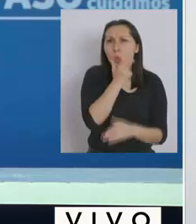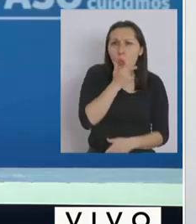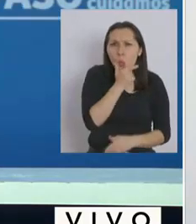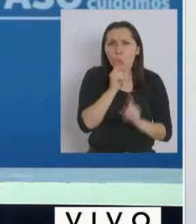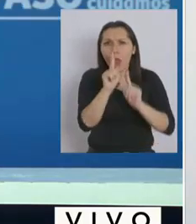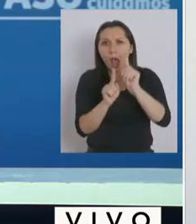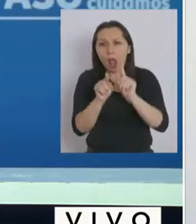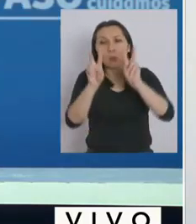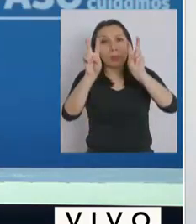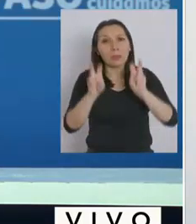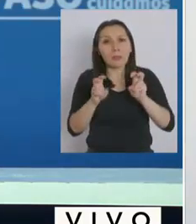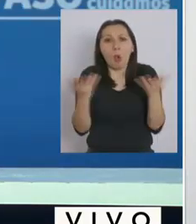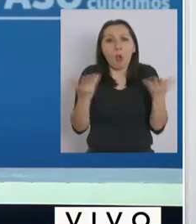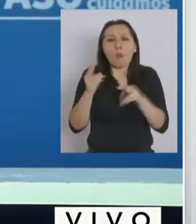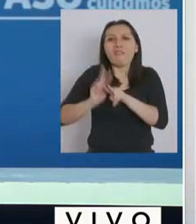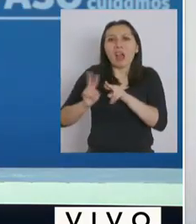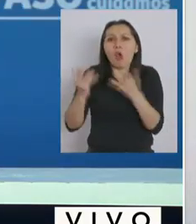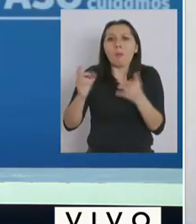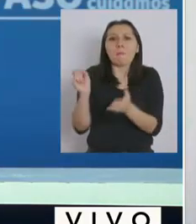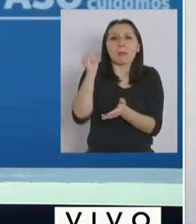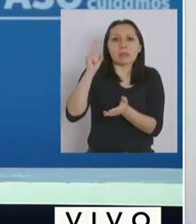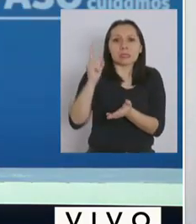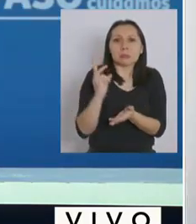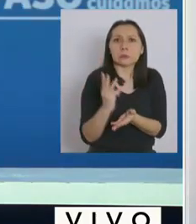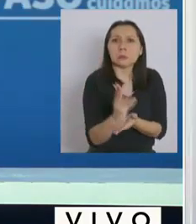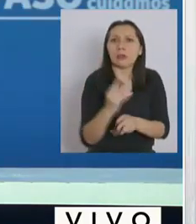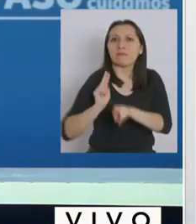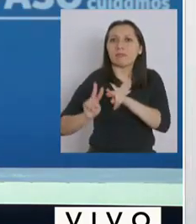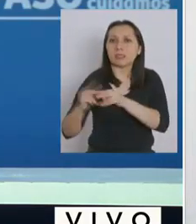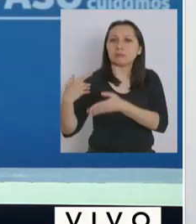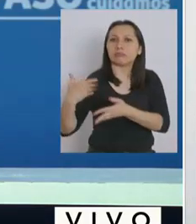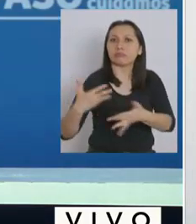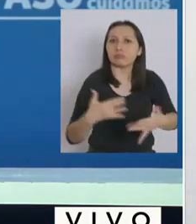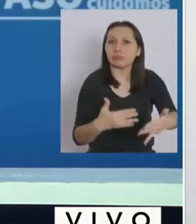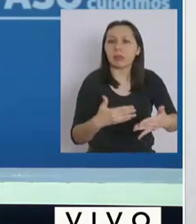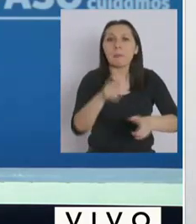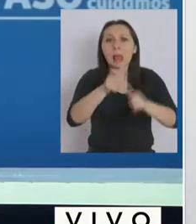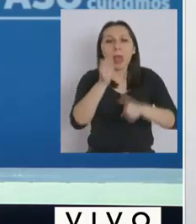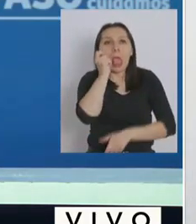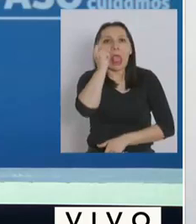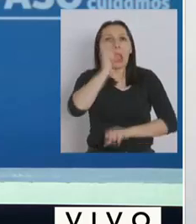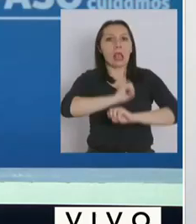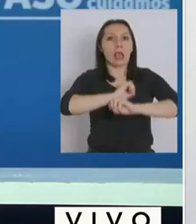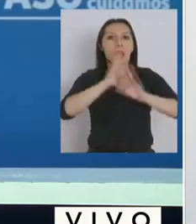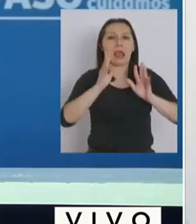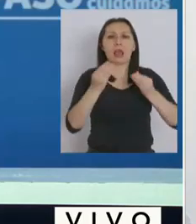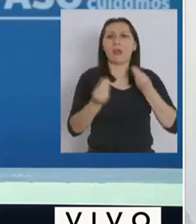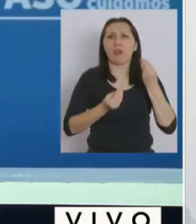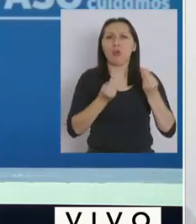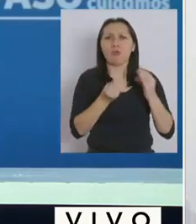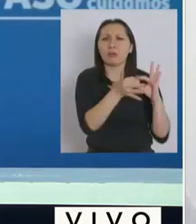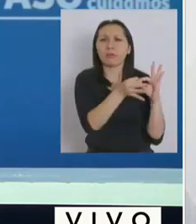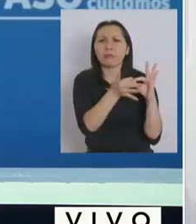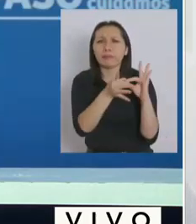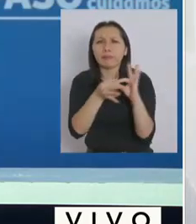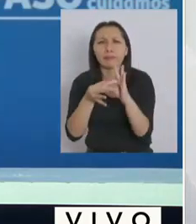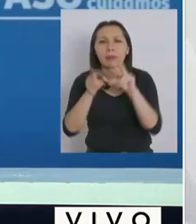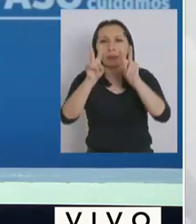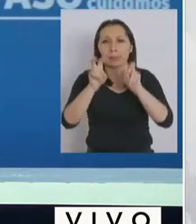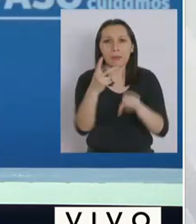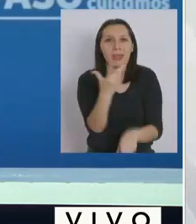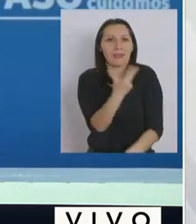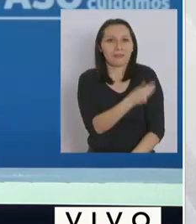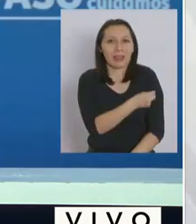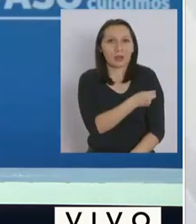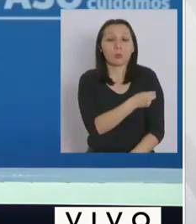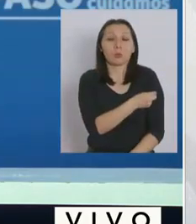y dudas acerca de la ruta de la vacuna en nuestro país, para que las personas conozcan más detalles en relación a este